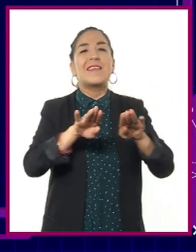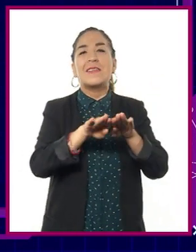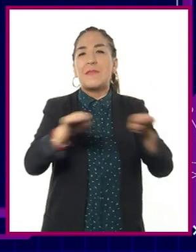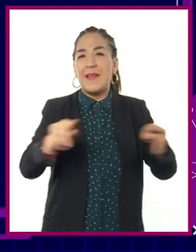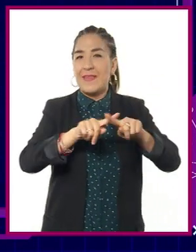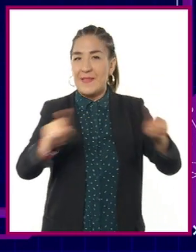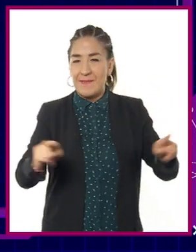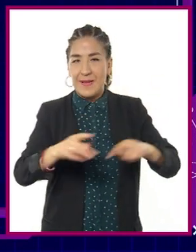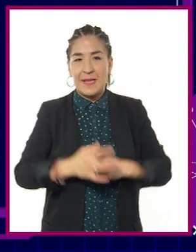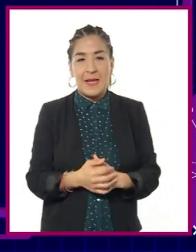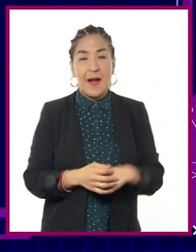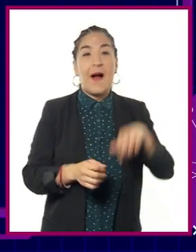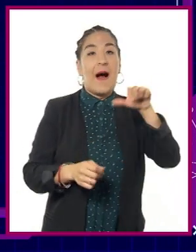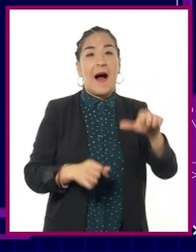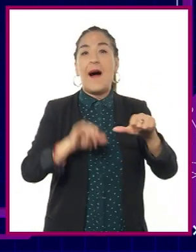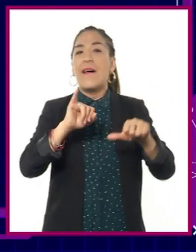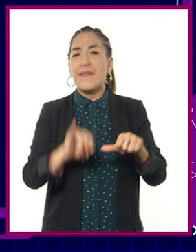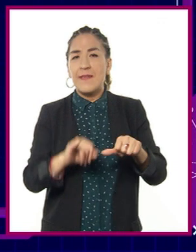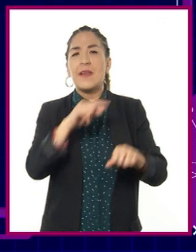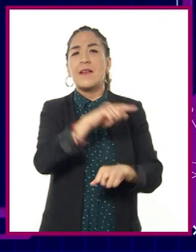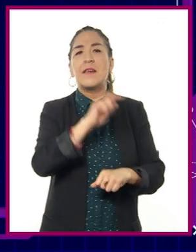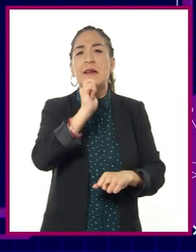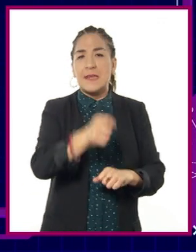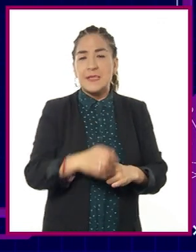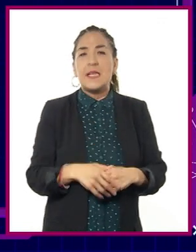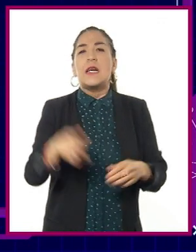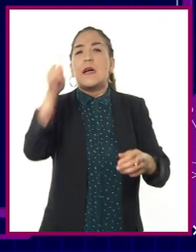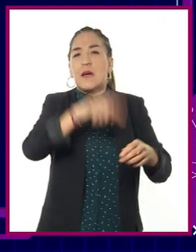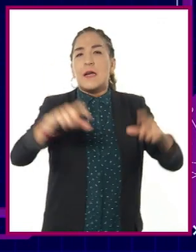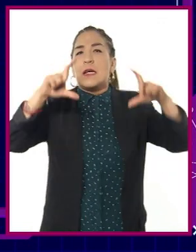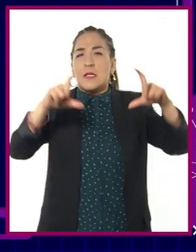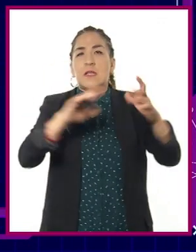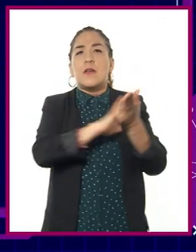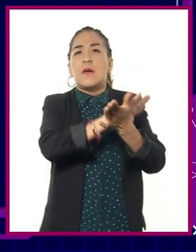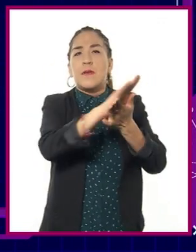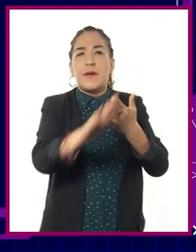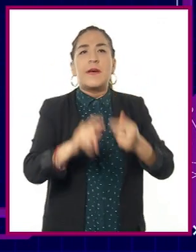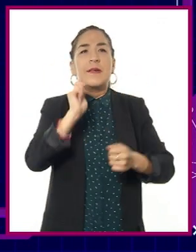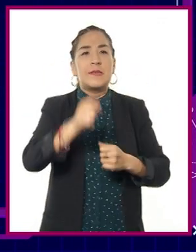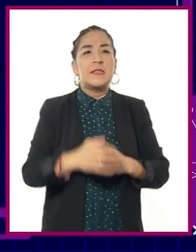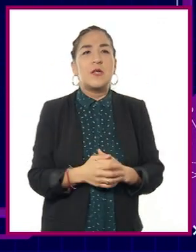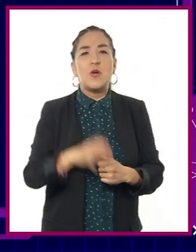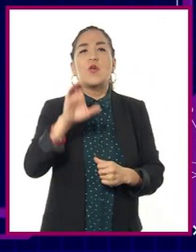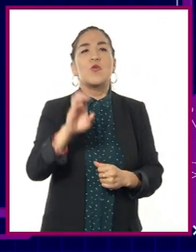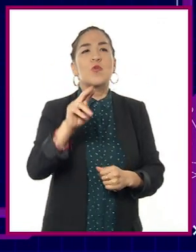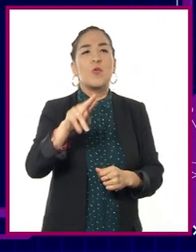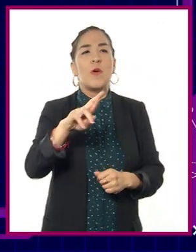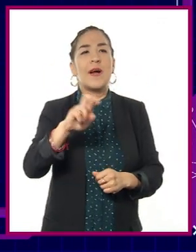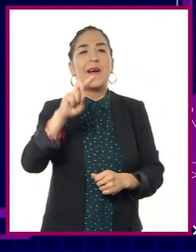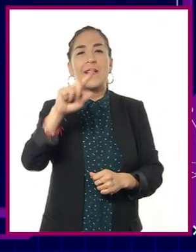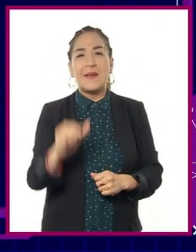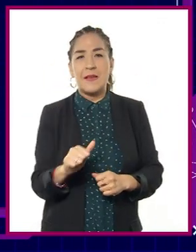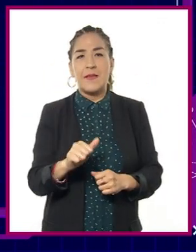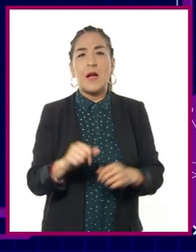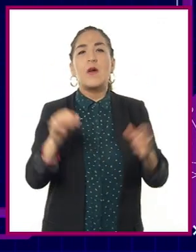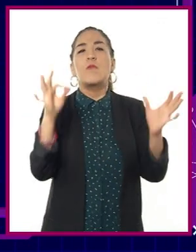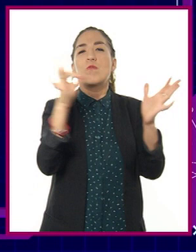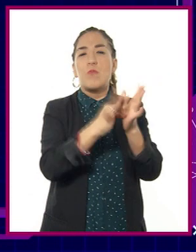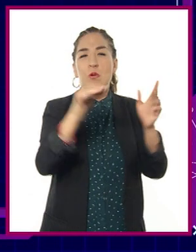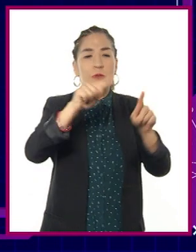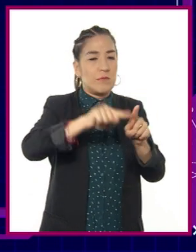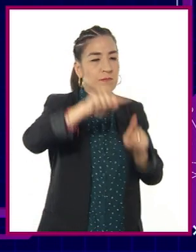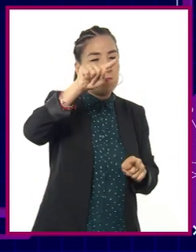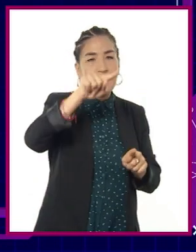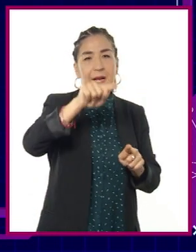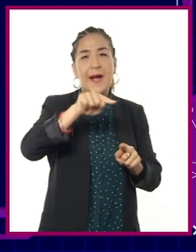El segmento AI en la circunferencia es una cuerda al unir dos puntos